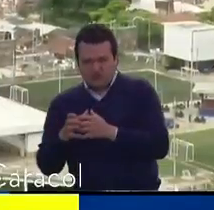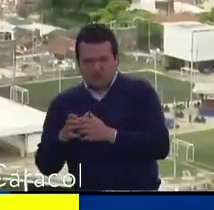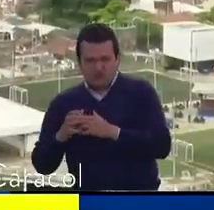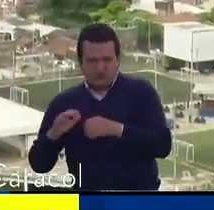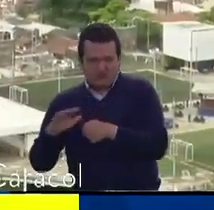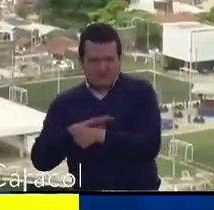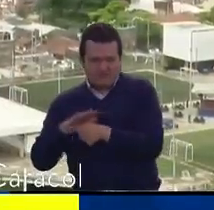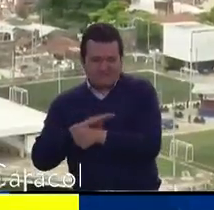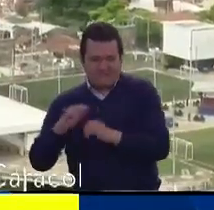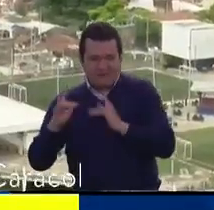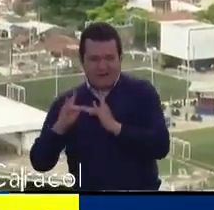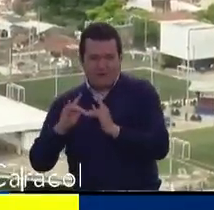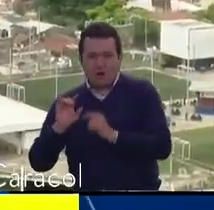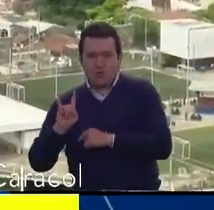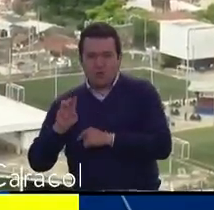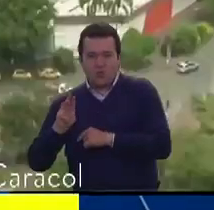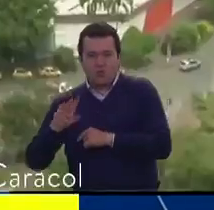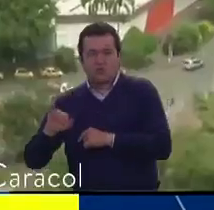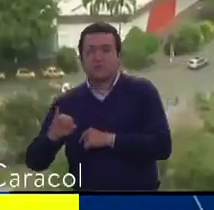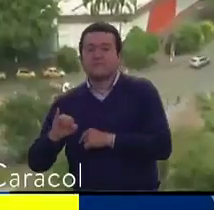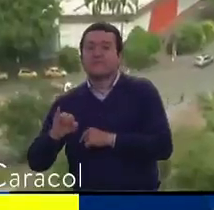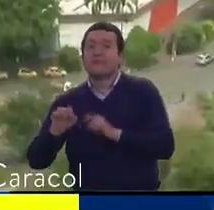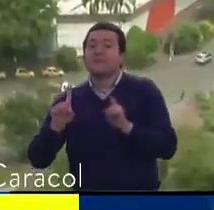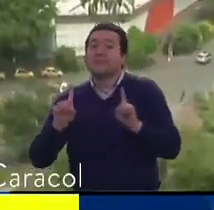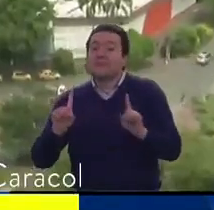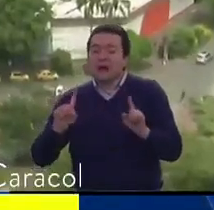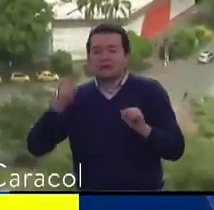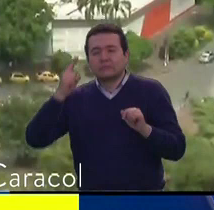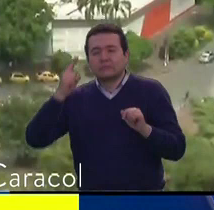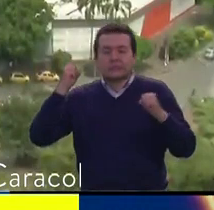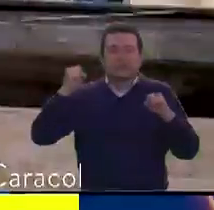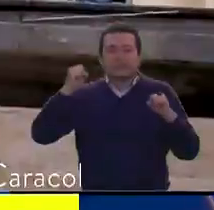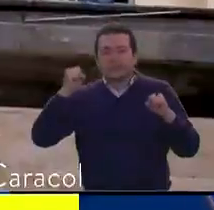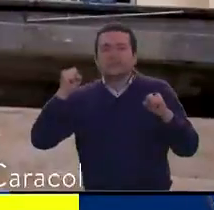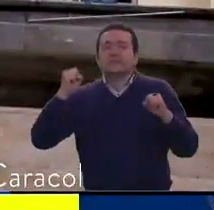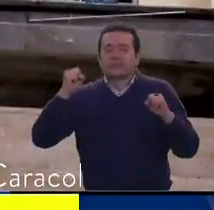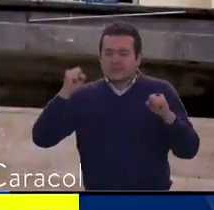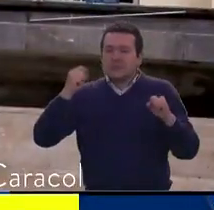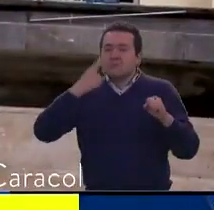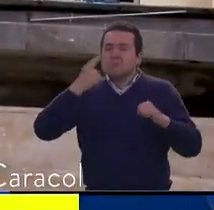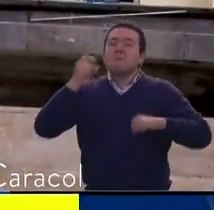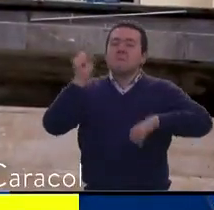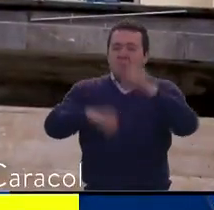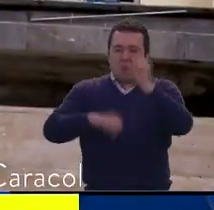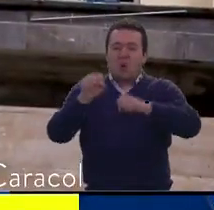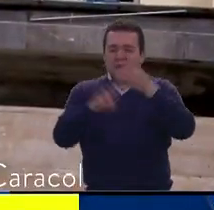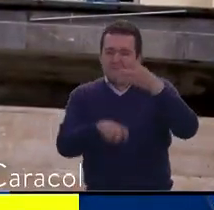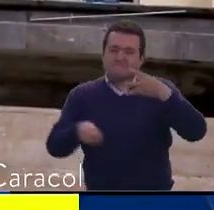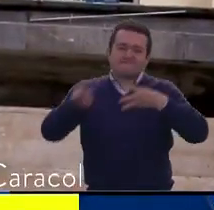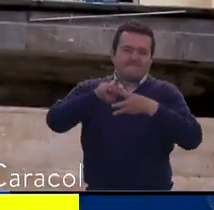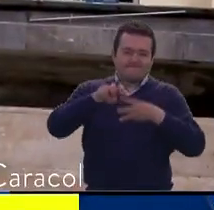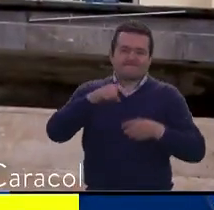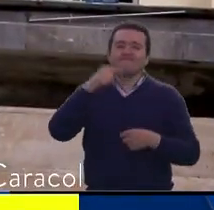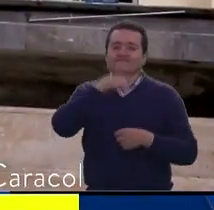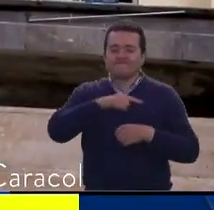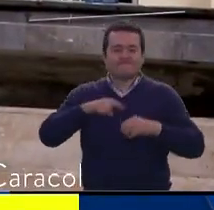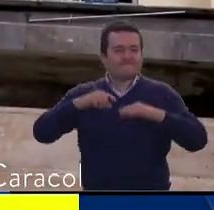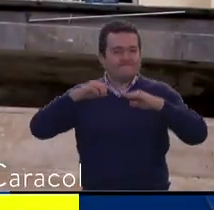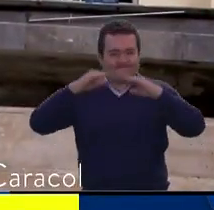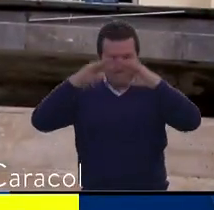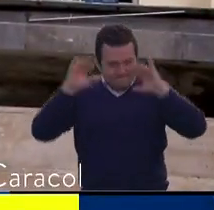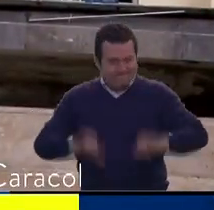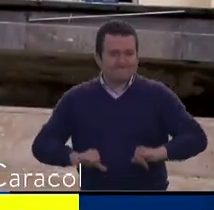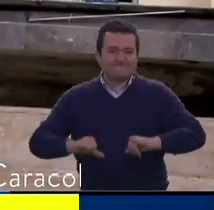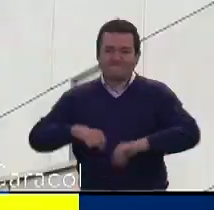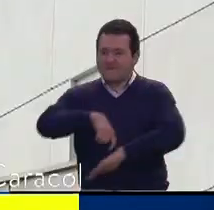no descartan, o mejor, descartan una cuarentena total. Lo que sí es claro es que en los próximos días podrían tomarse